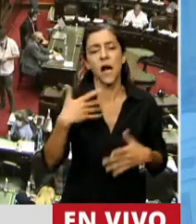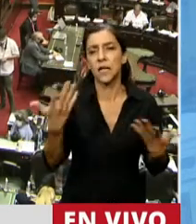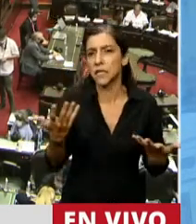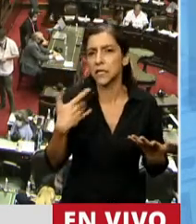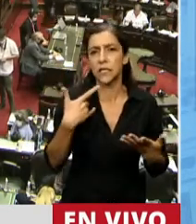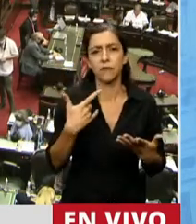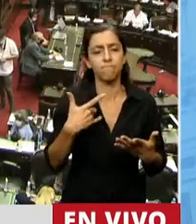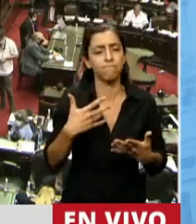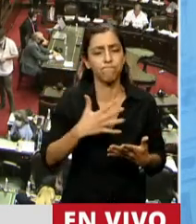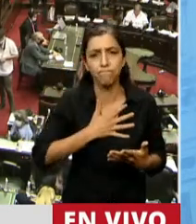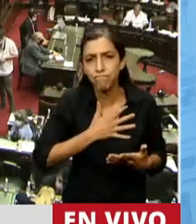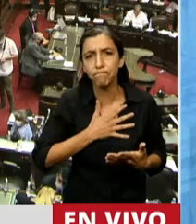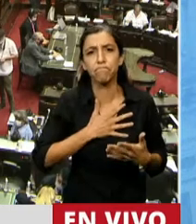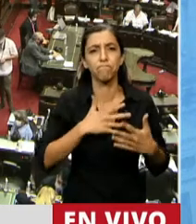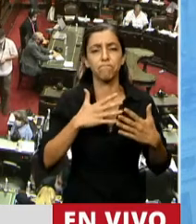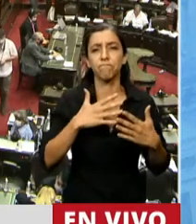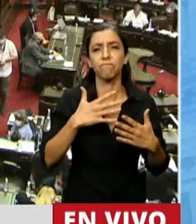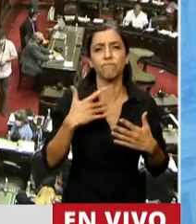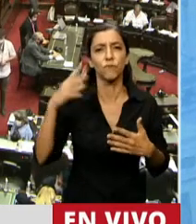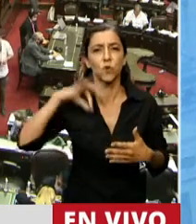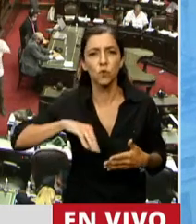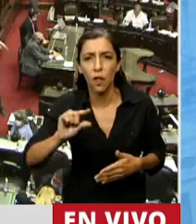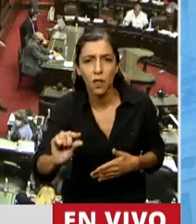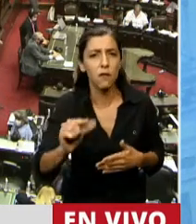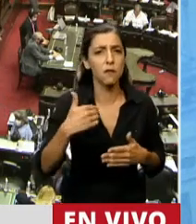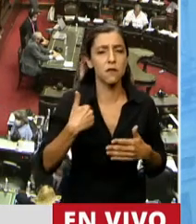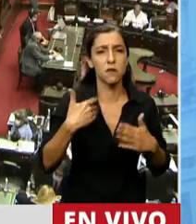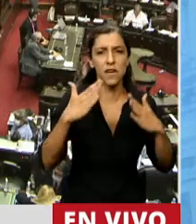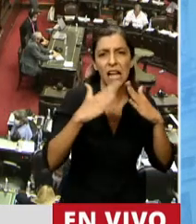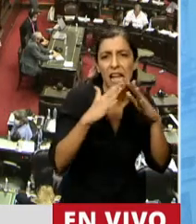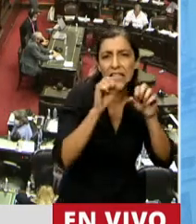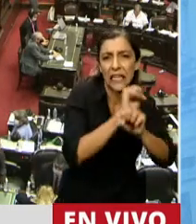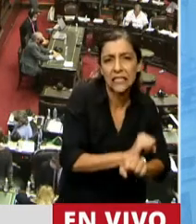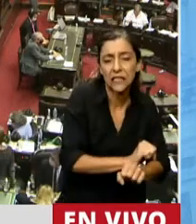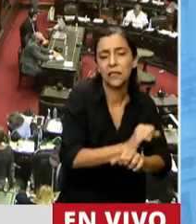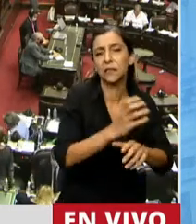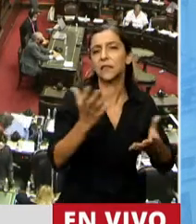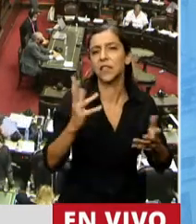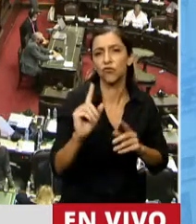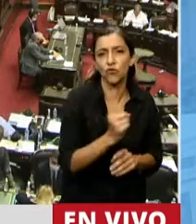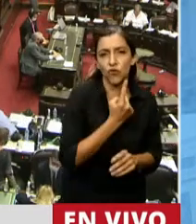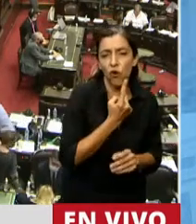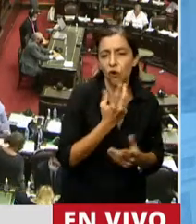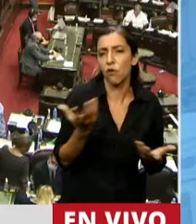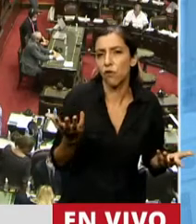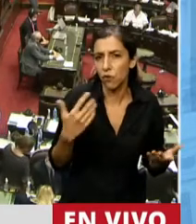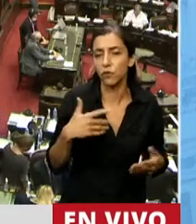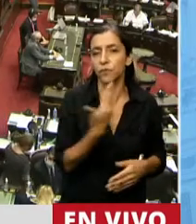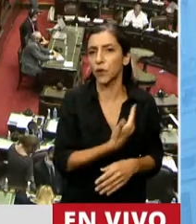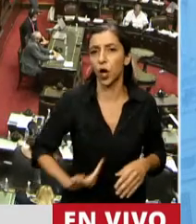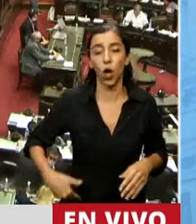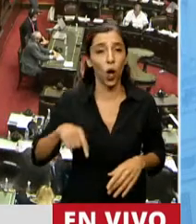acostumbradas sumamos el encierro y el aislamiento. El gobierno hizo esfuerzo en un año de desplome